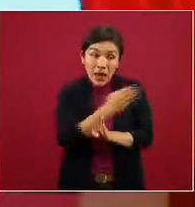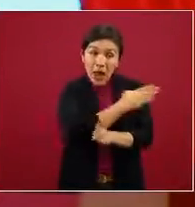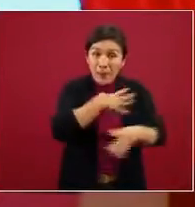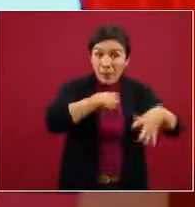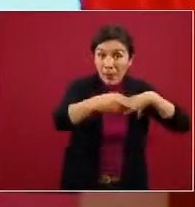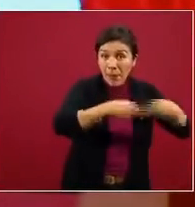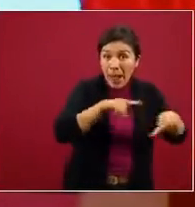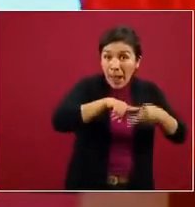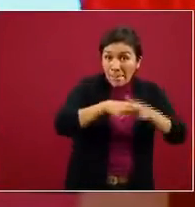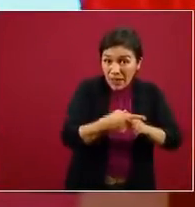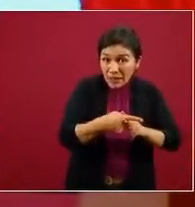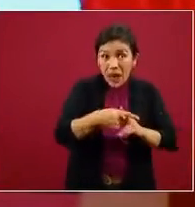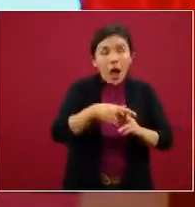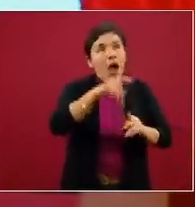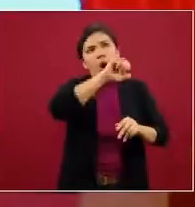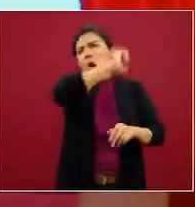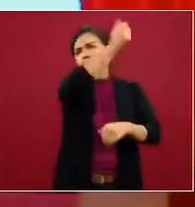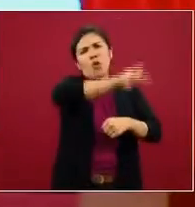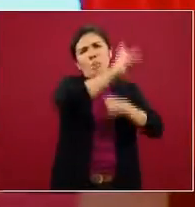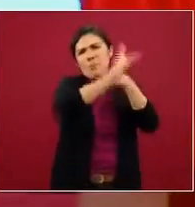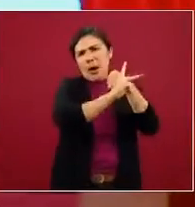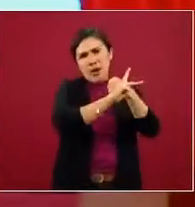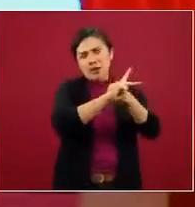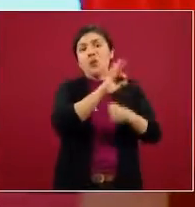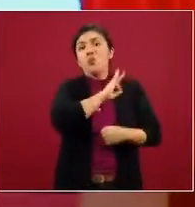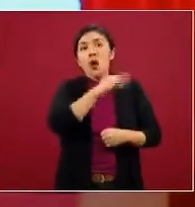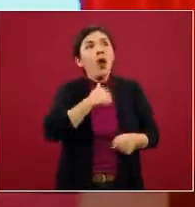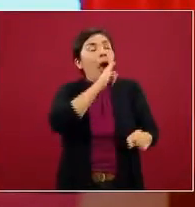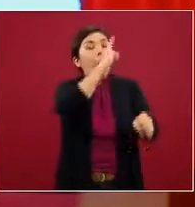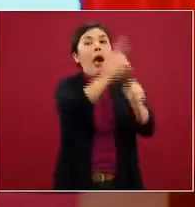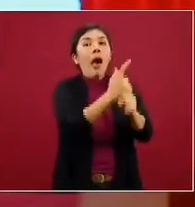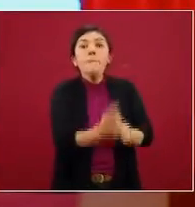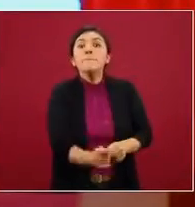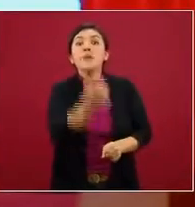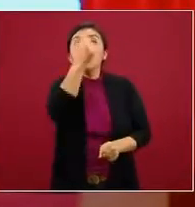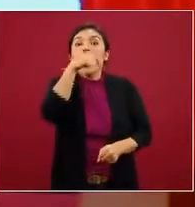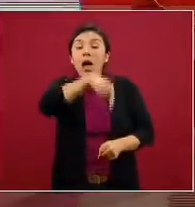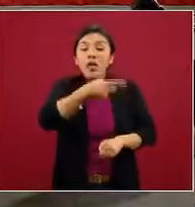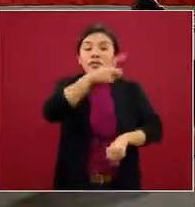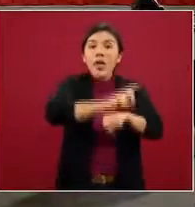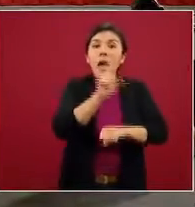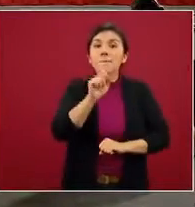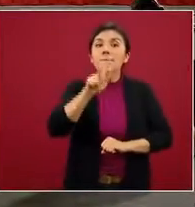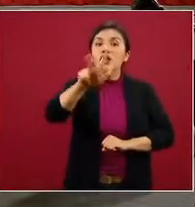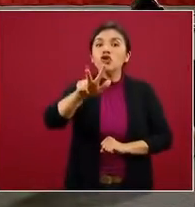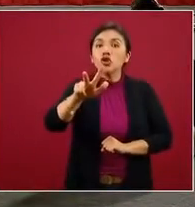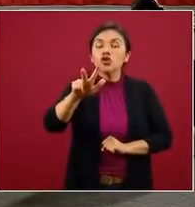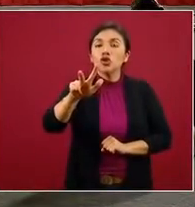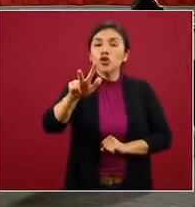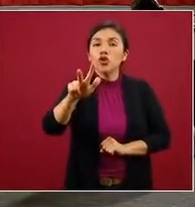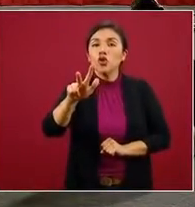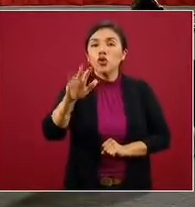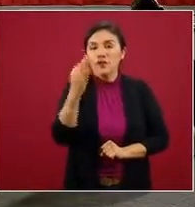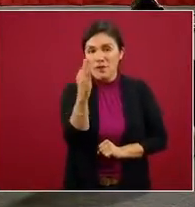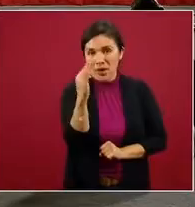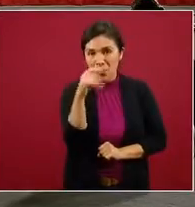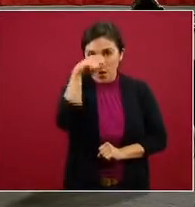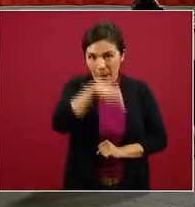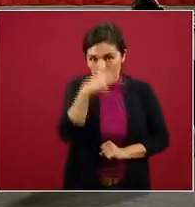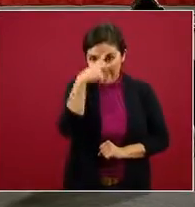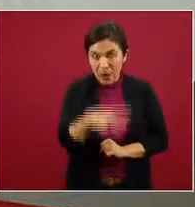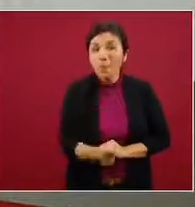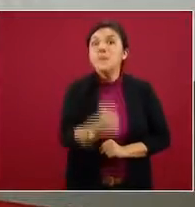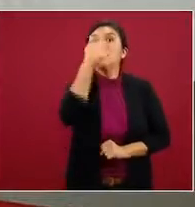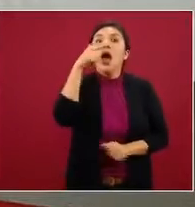epidemia fuera de México. De hecho, pudimos detectar el primer caso el 28 de febrero